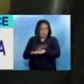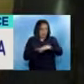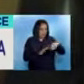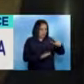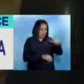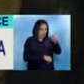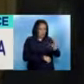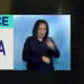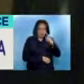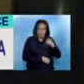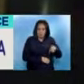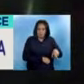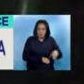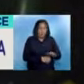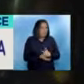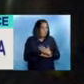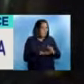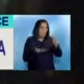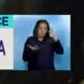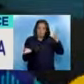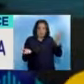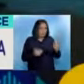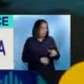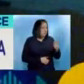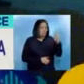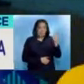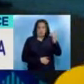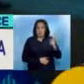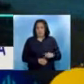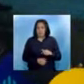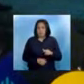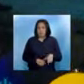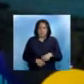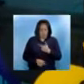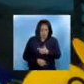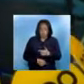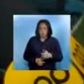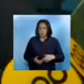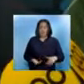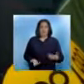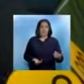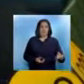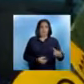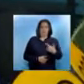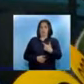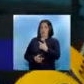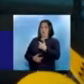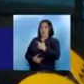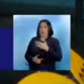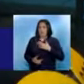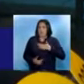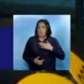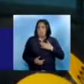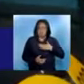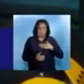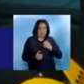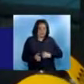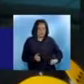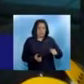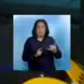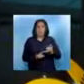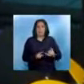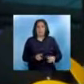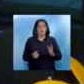razón alguna comenzó a disparar. Nos ha apuntado, su arma ha pasado apuntándonos a mi mujer y a mi hija y